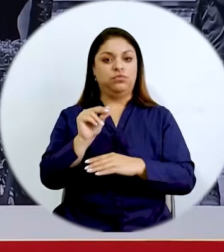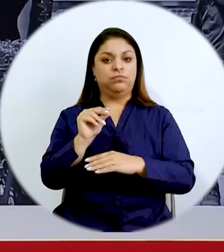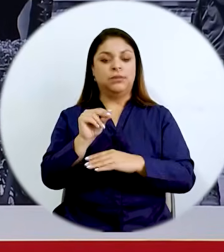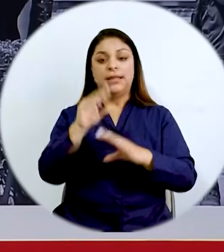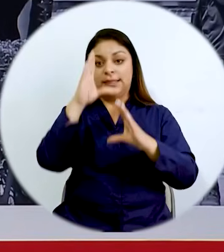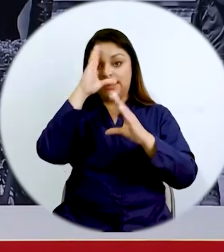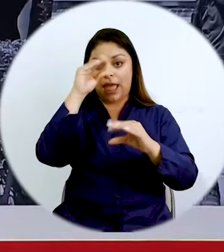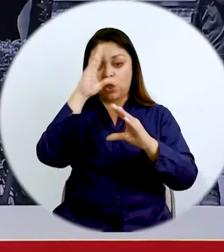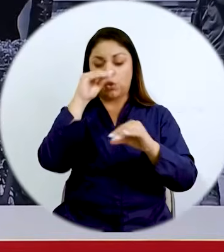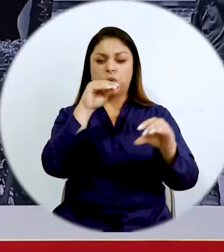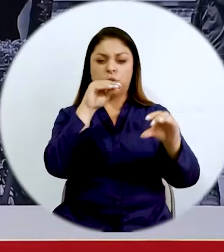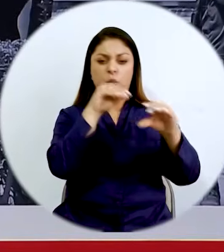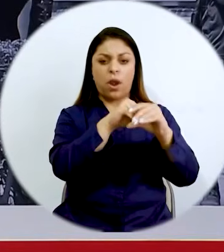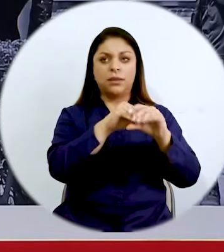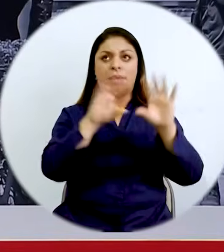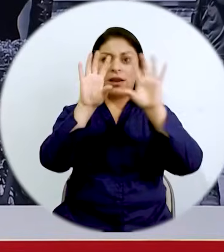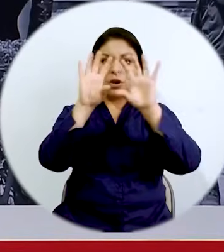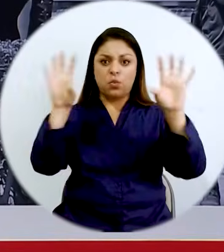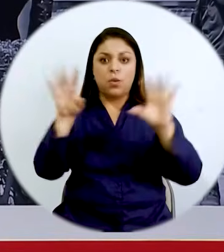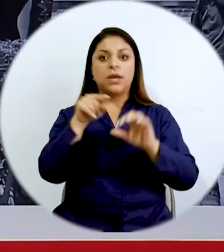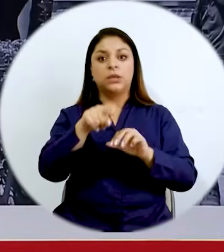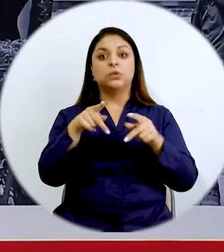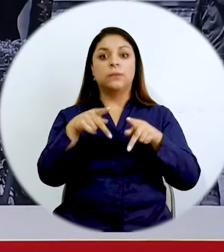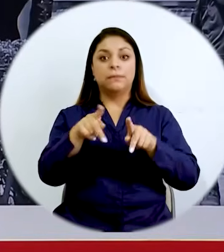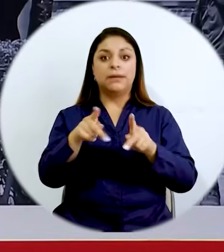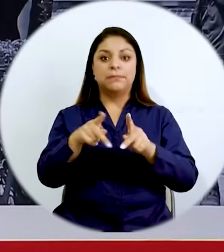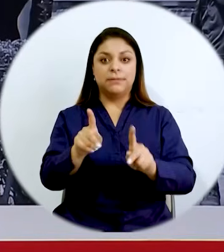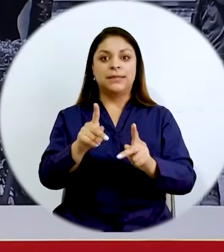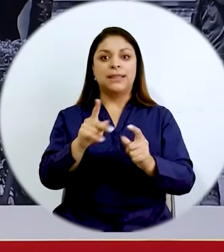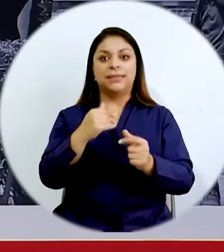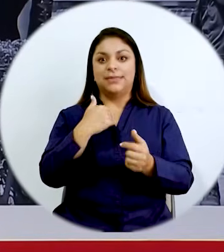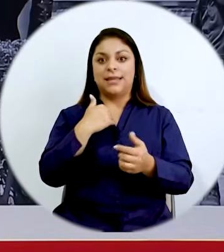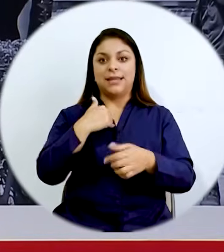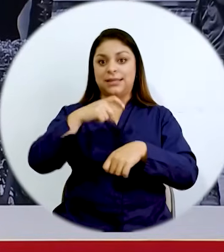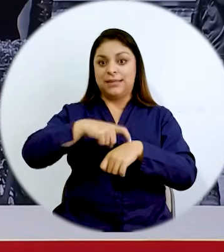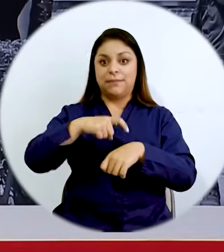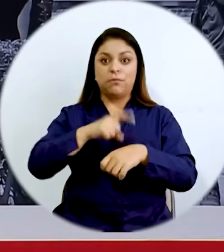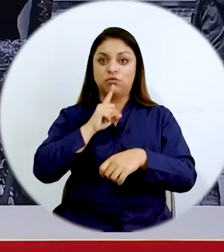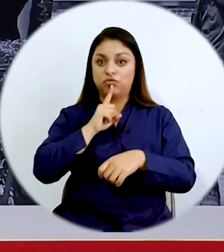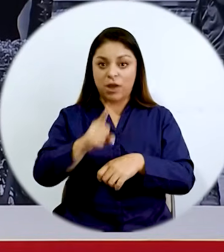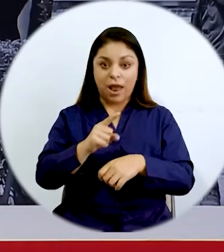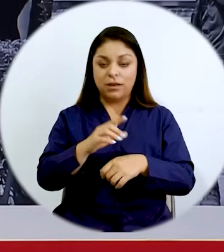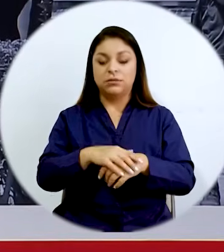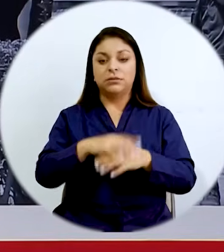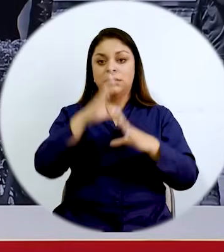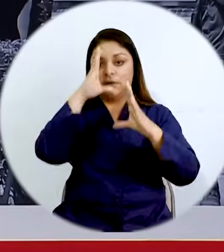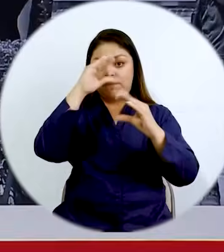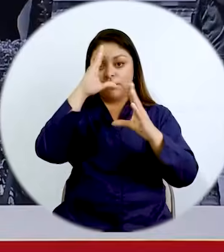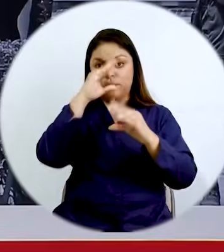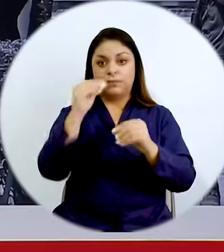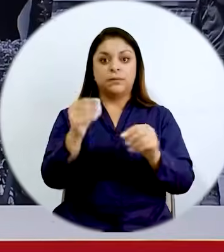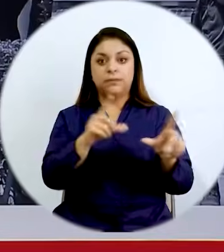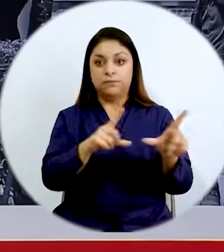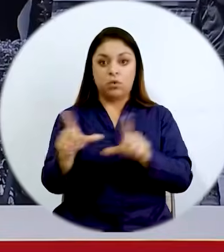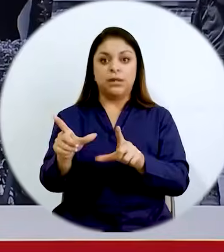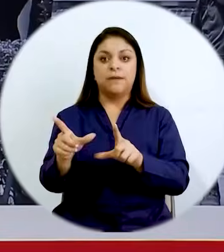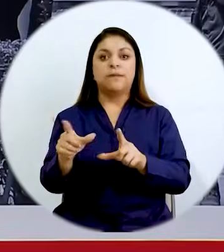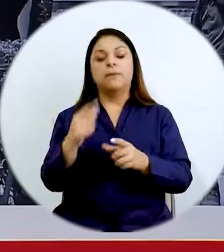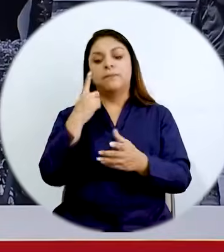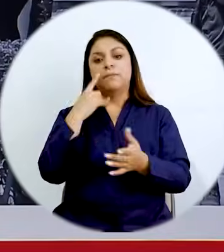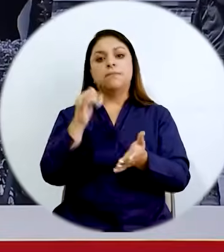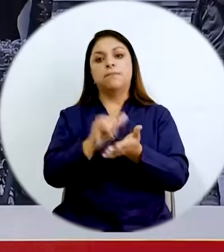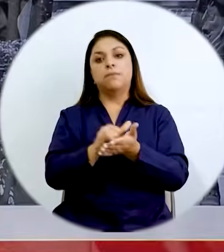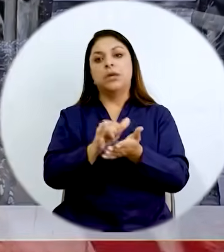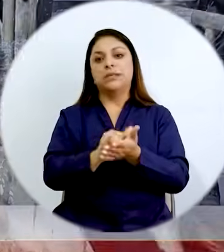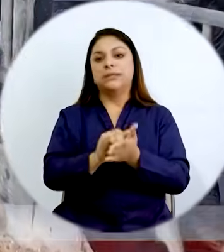en la nube y esto permite, primero, cargar en tiempo real, tener los datos disponibles en tiempo real. Así, por ejemplo, un técnico puede accesar a